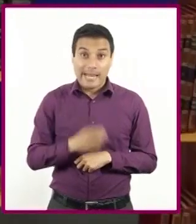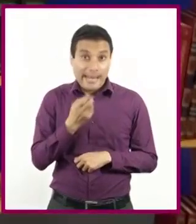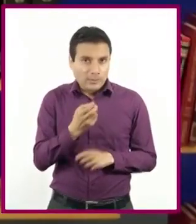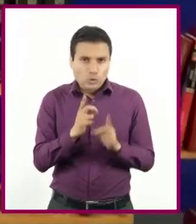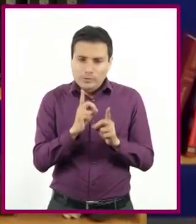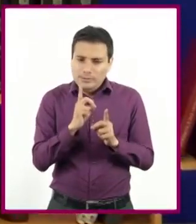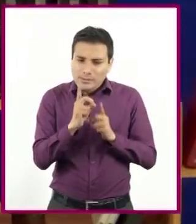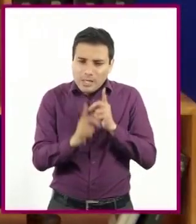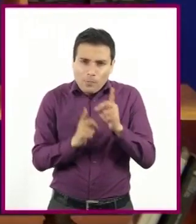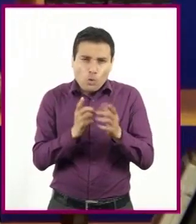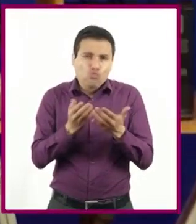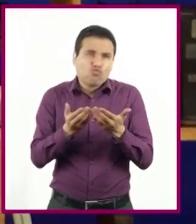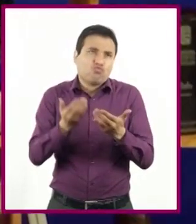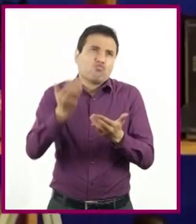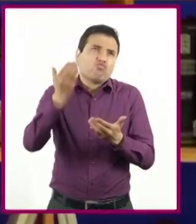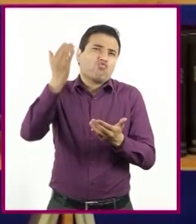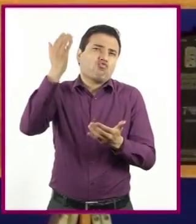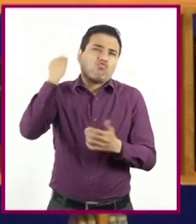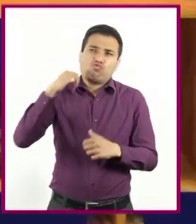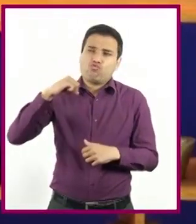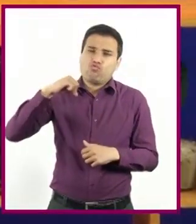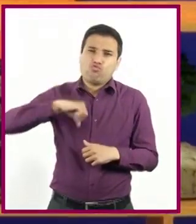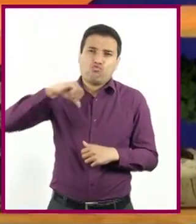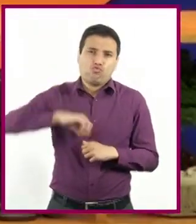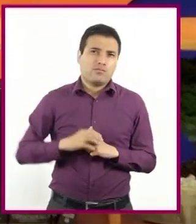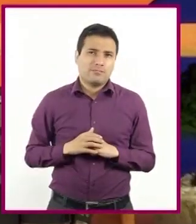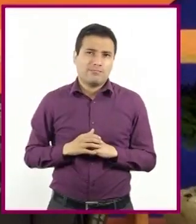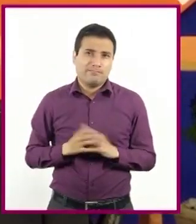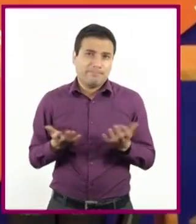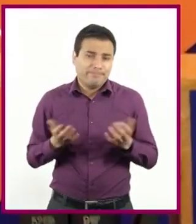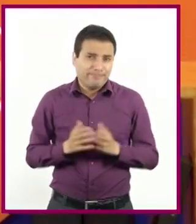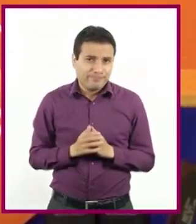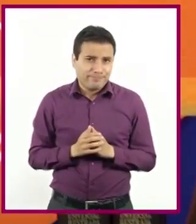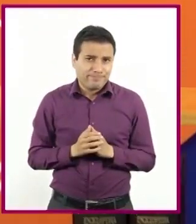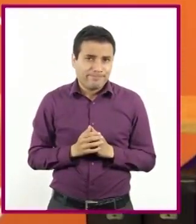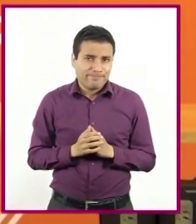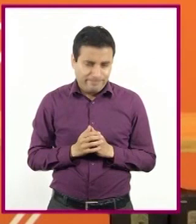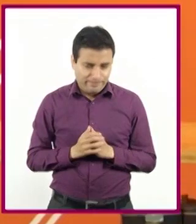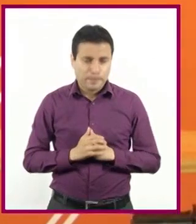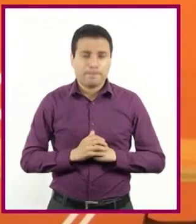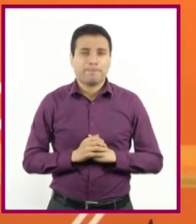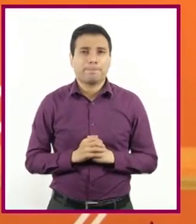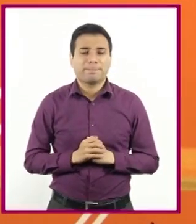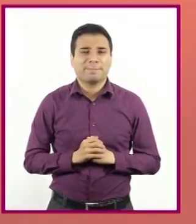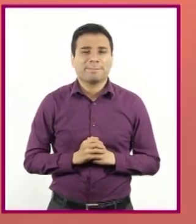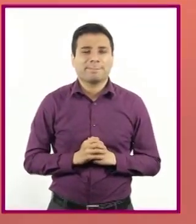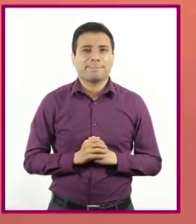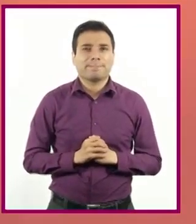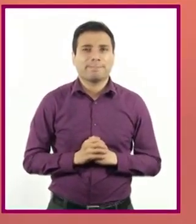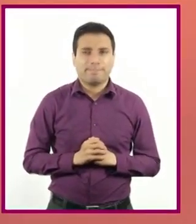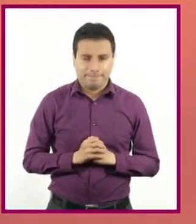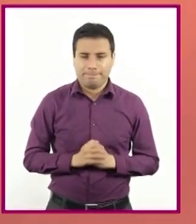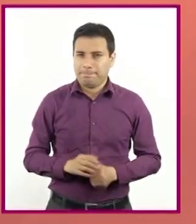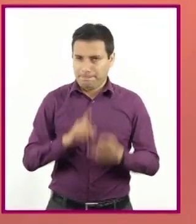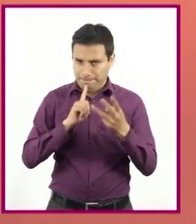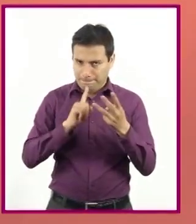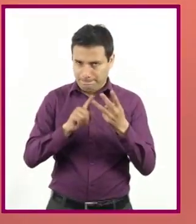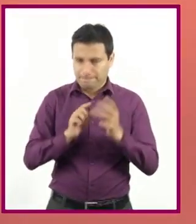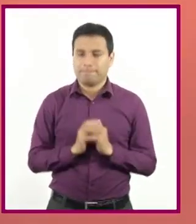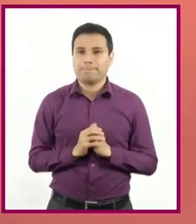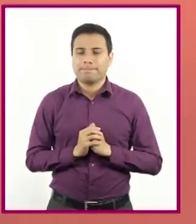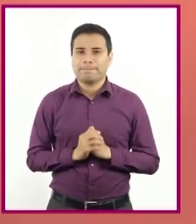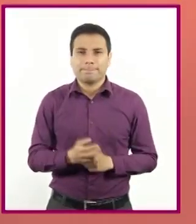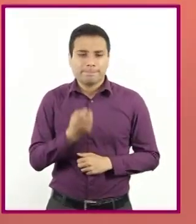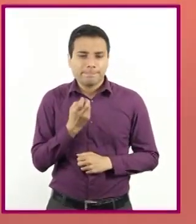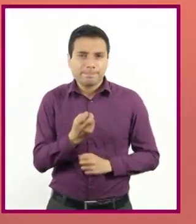muy antiguas que se relacionan directamente con la historia del país en el que se desarrollaron. ¿Por qué consideras que